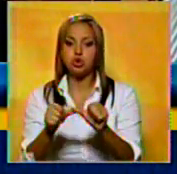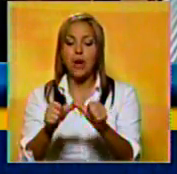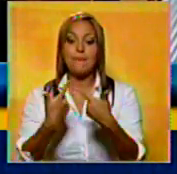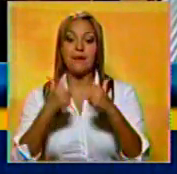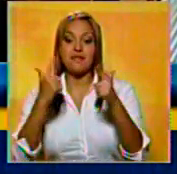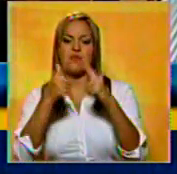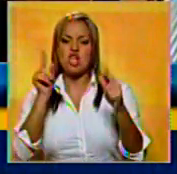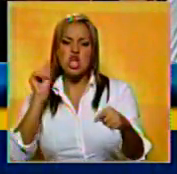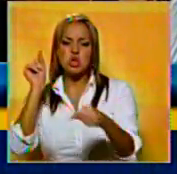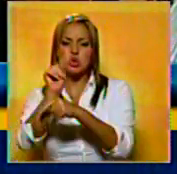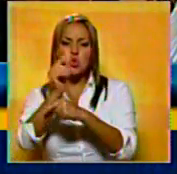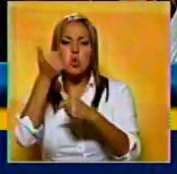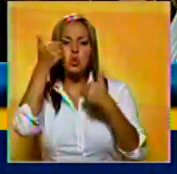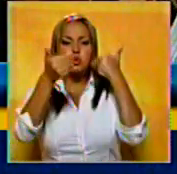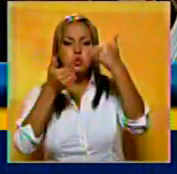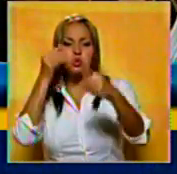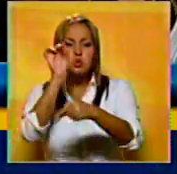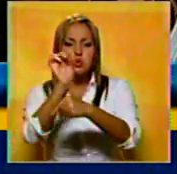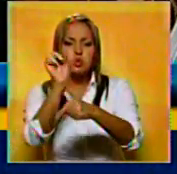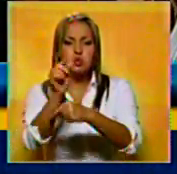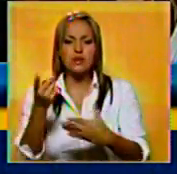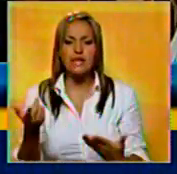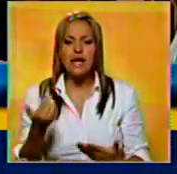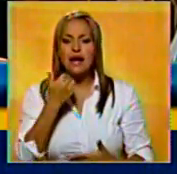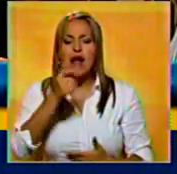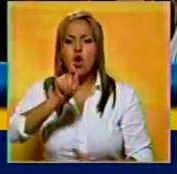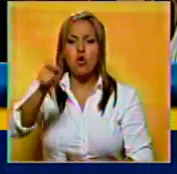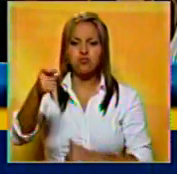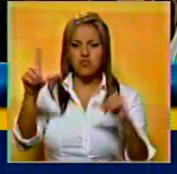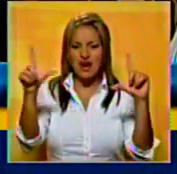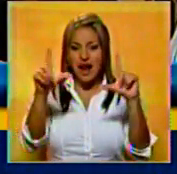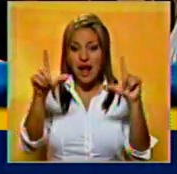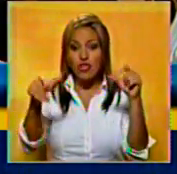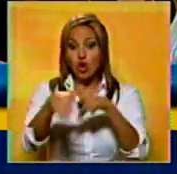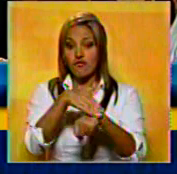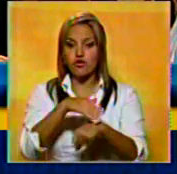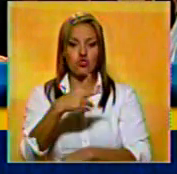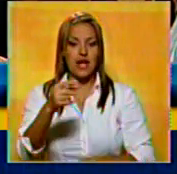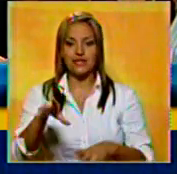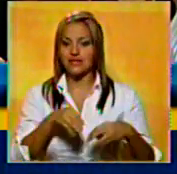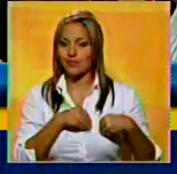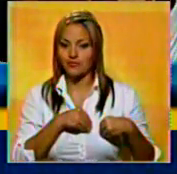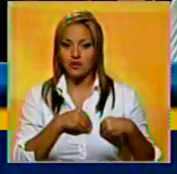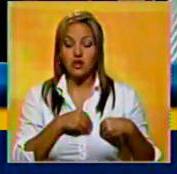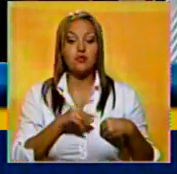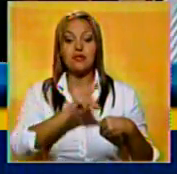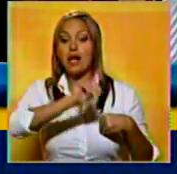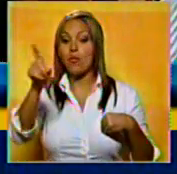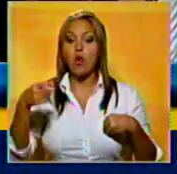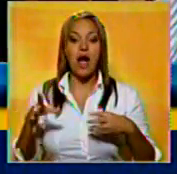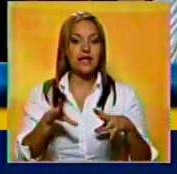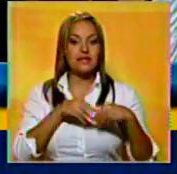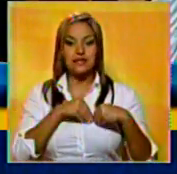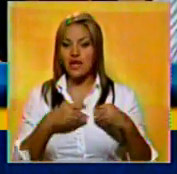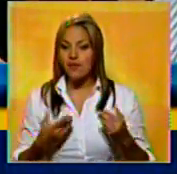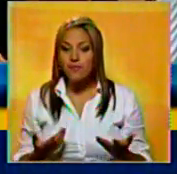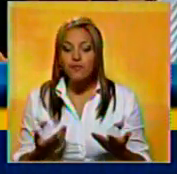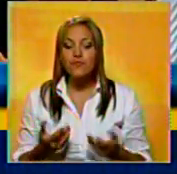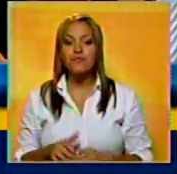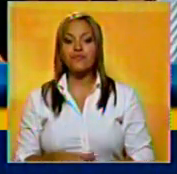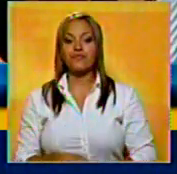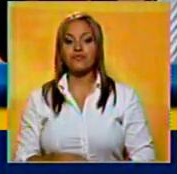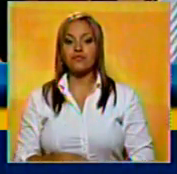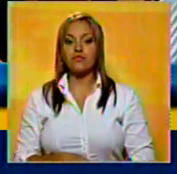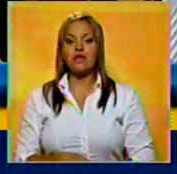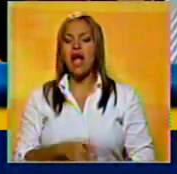los insultos por los canales oficiales del Estado, no podemos seguir permitiendo que